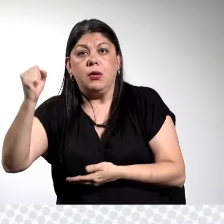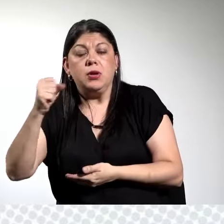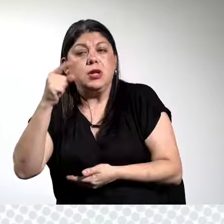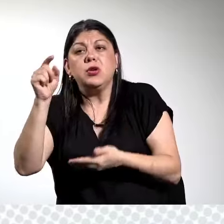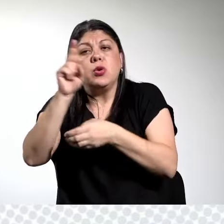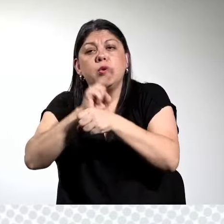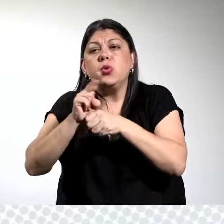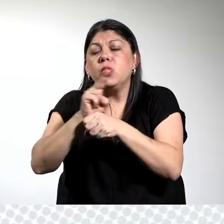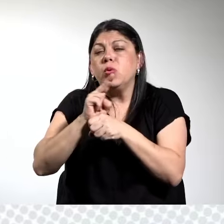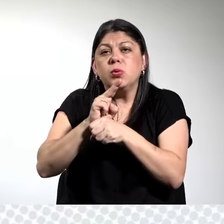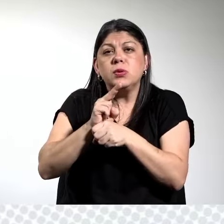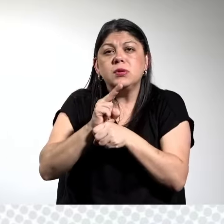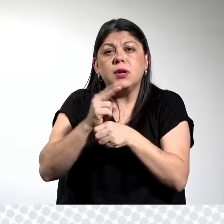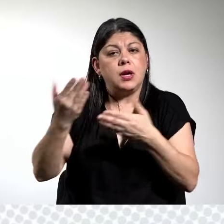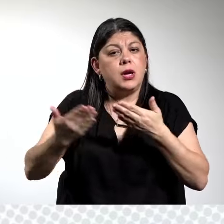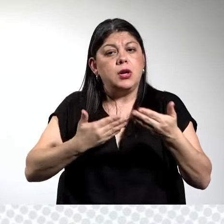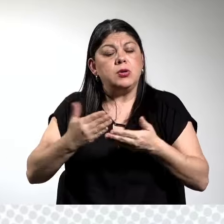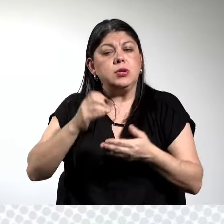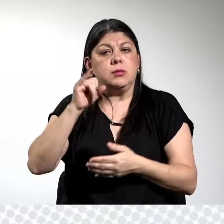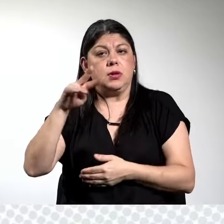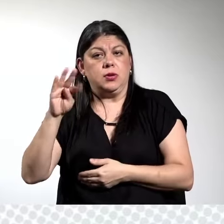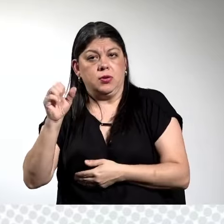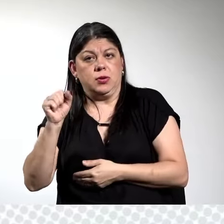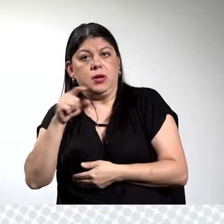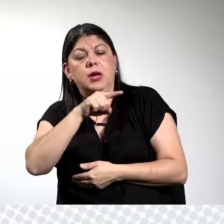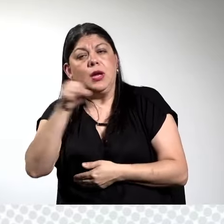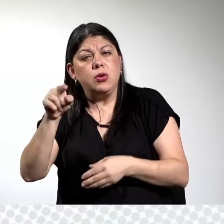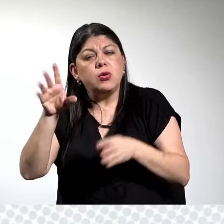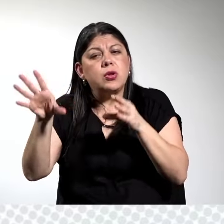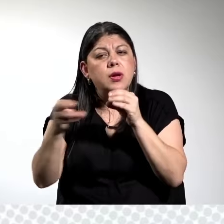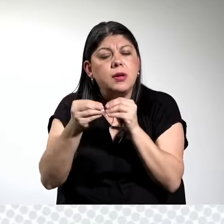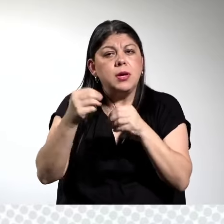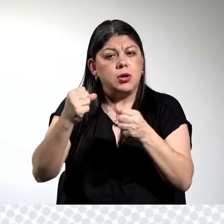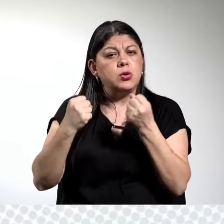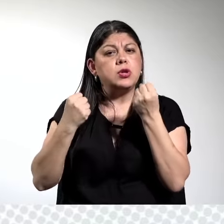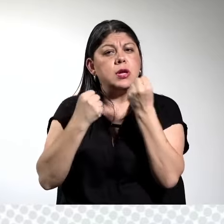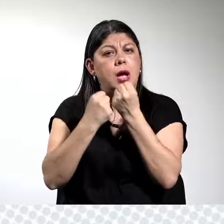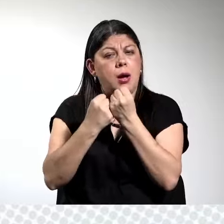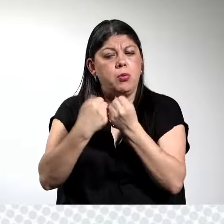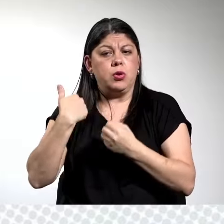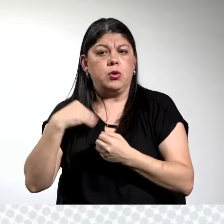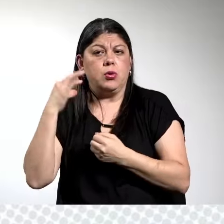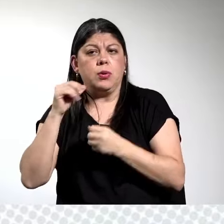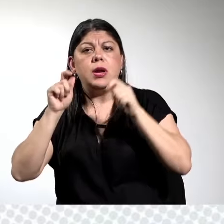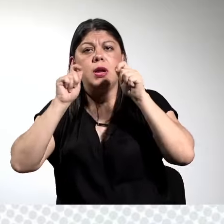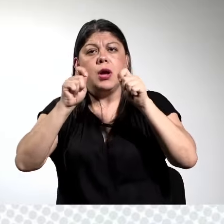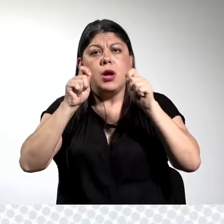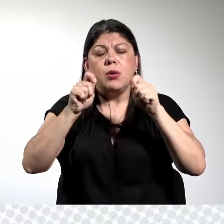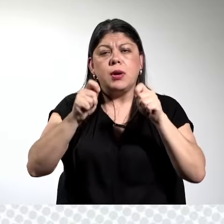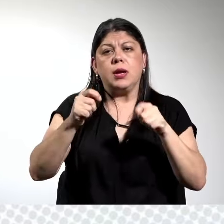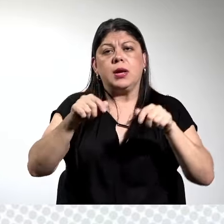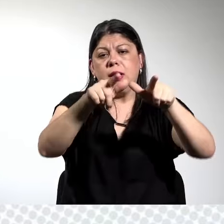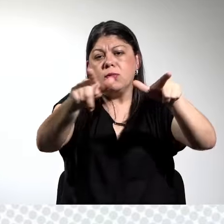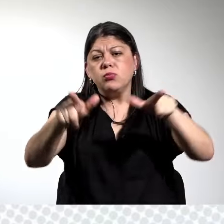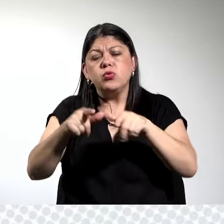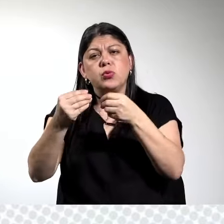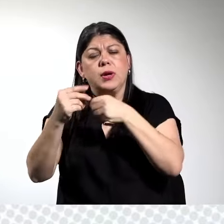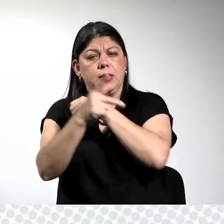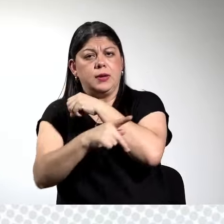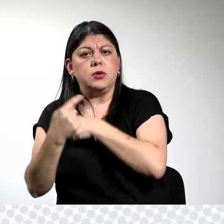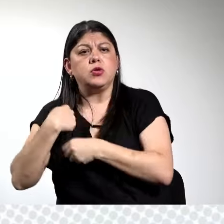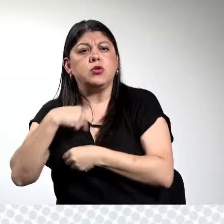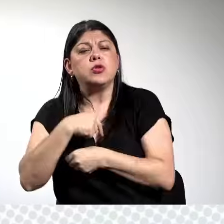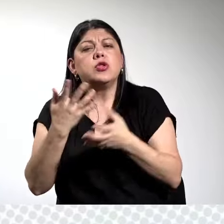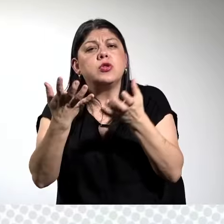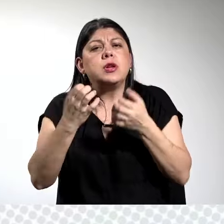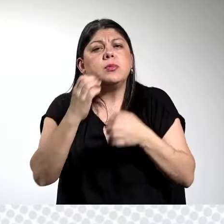utilizan los servicios del IMAS, y son además los que sostienen y las que sostienen el sistema educativo en muchísimos lugares. Lo que creemos es